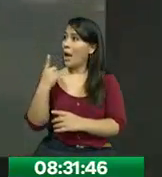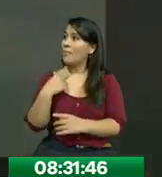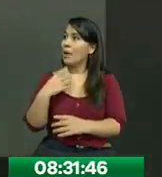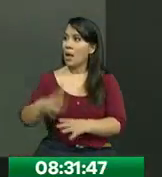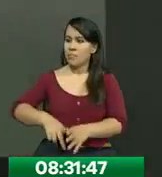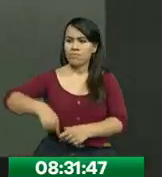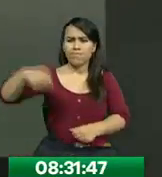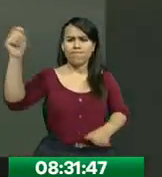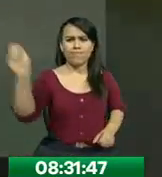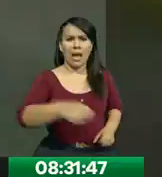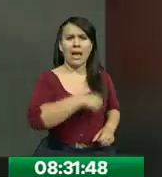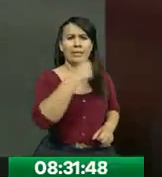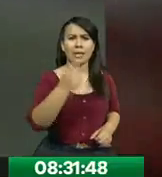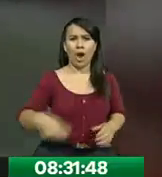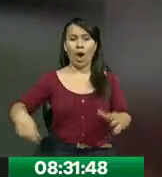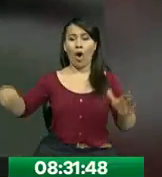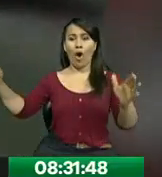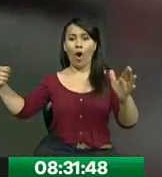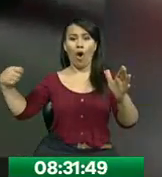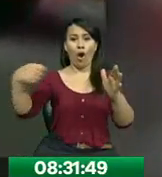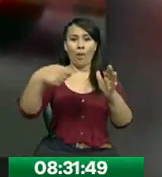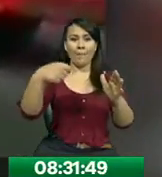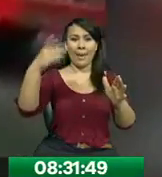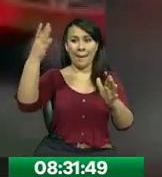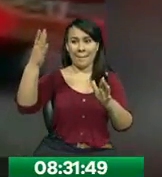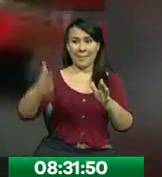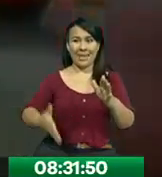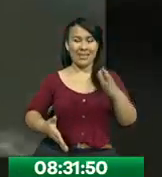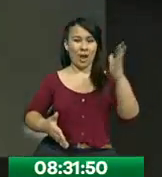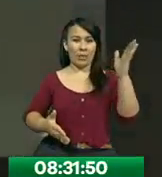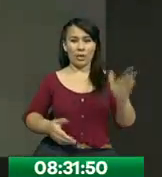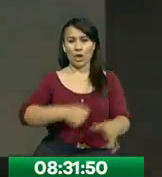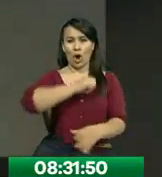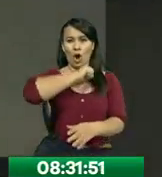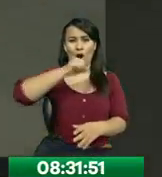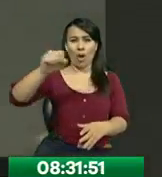un machete, con el que golpea a la otra unidad hasta romper sus cristales.